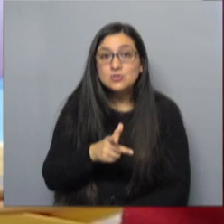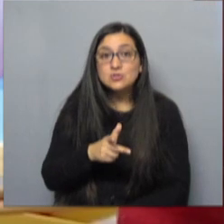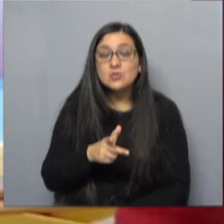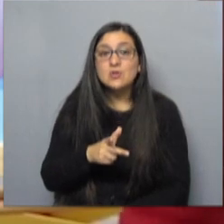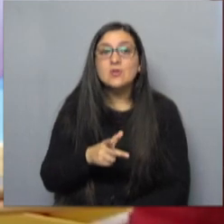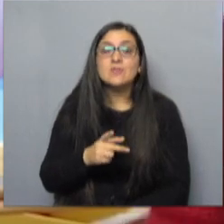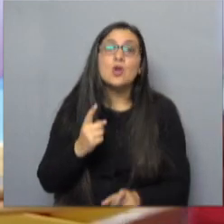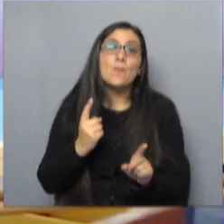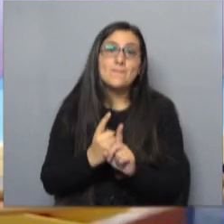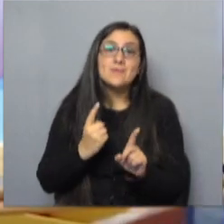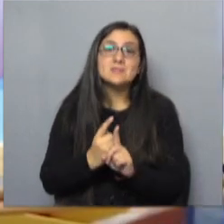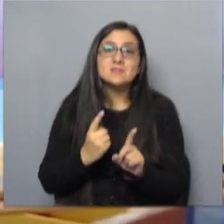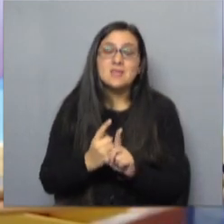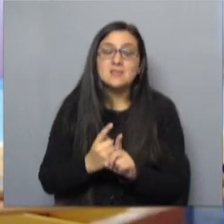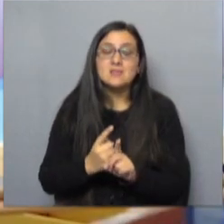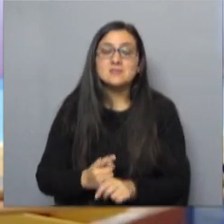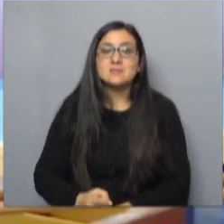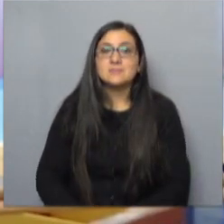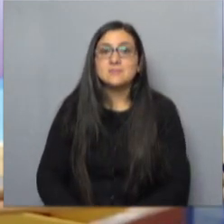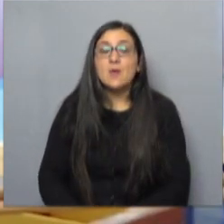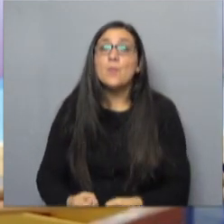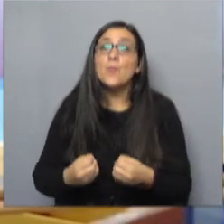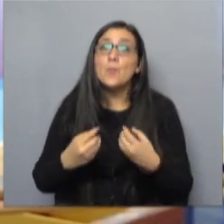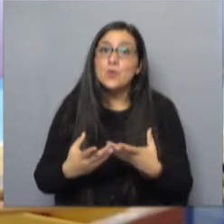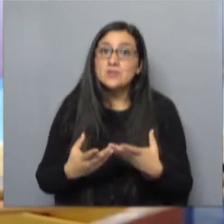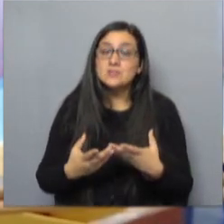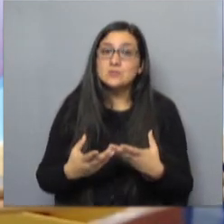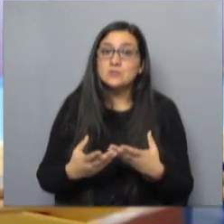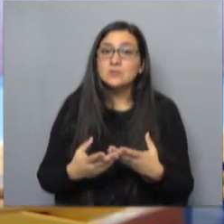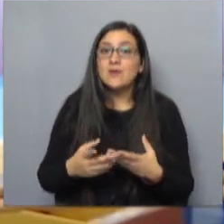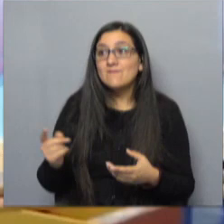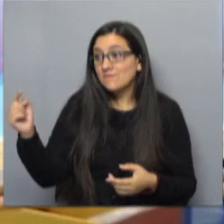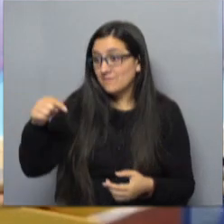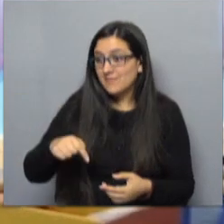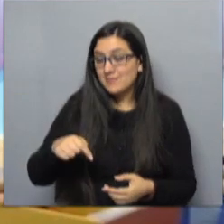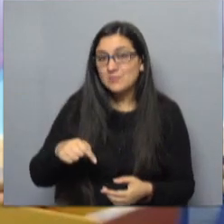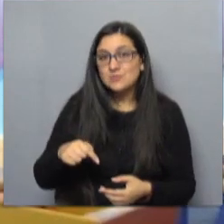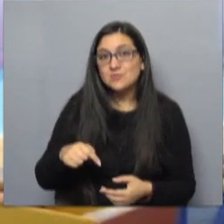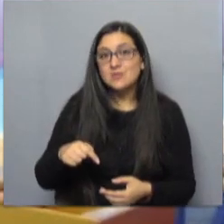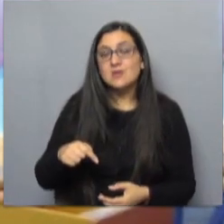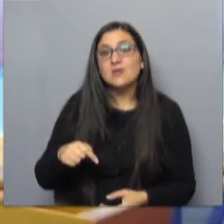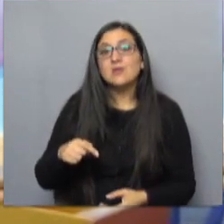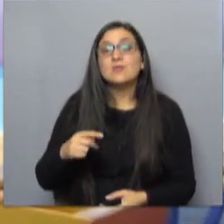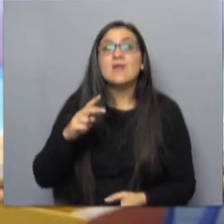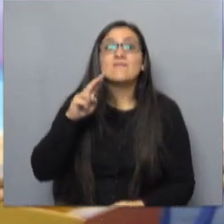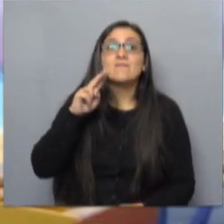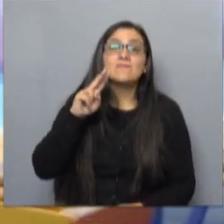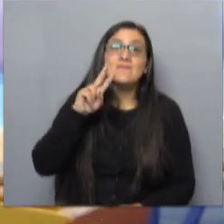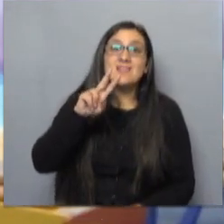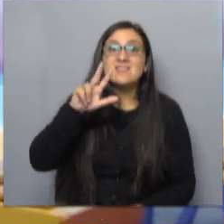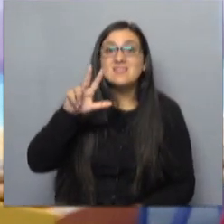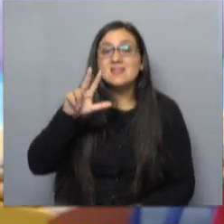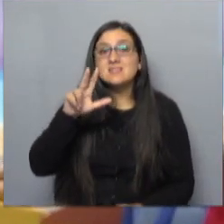las policlínicas de salud de la Intendencia de Montevideo, y por eso estamos en una de ellas, en una de las 23 policlínicas, en la